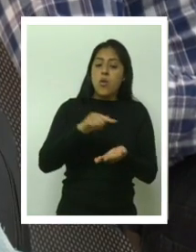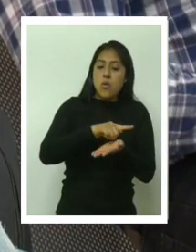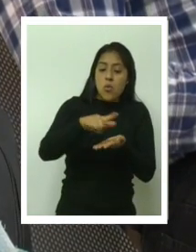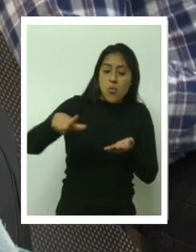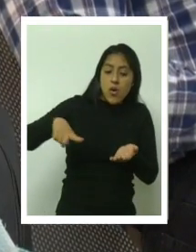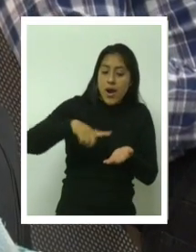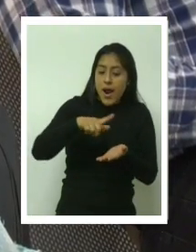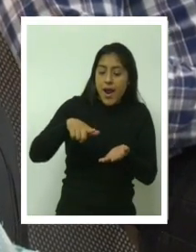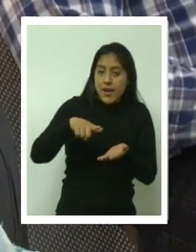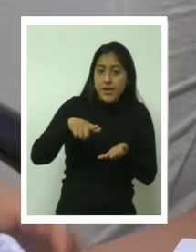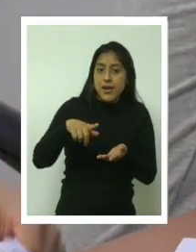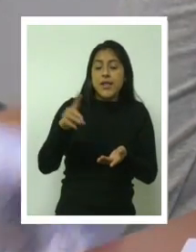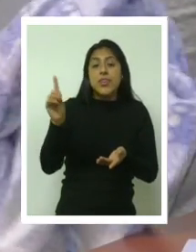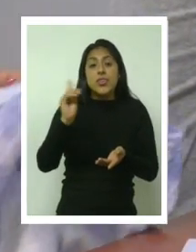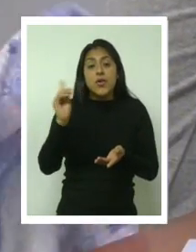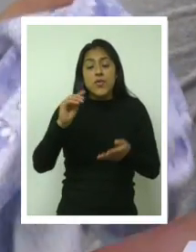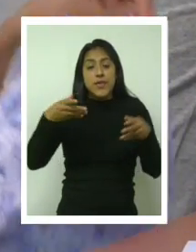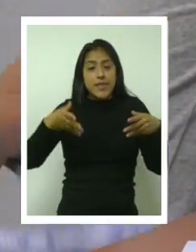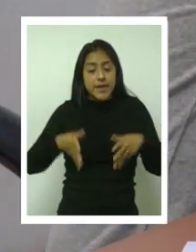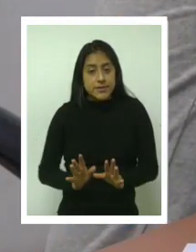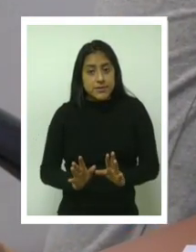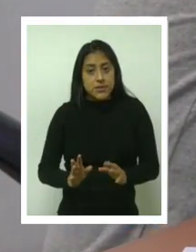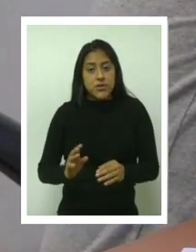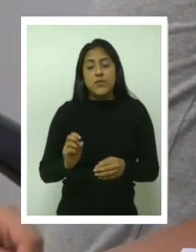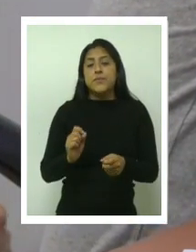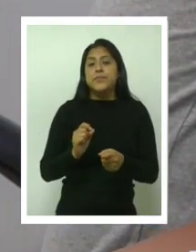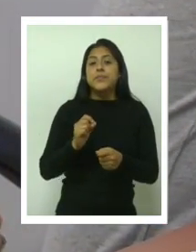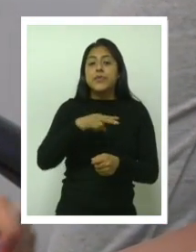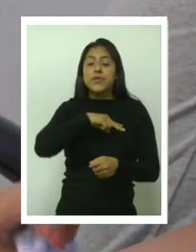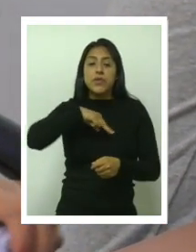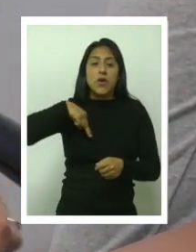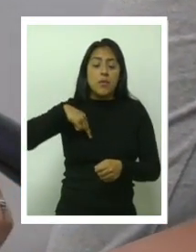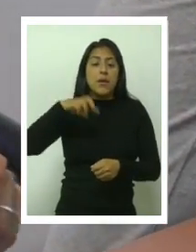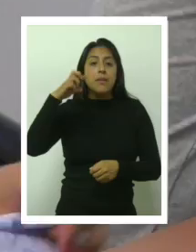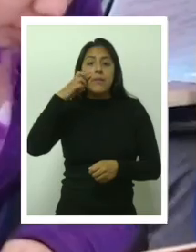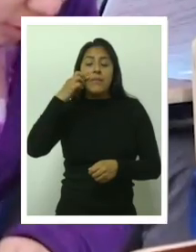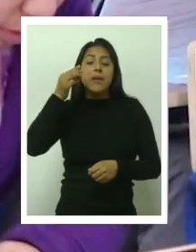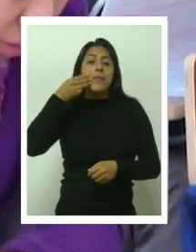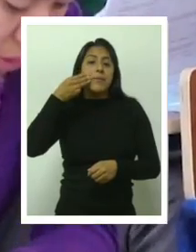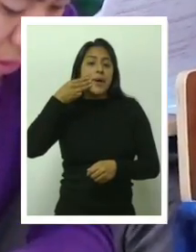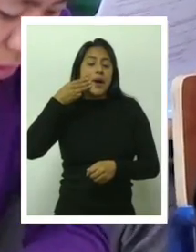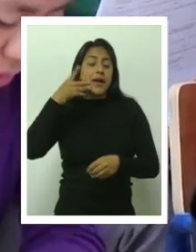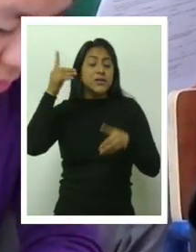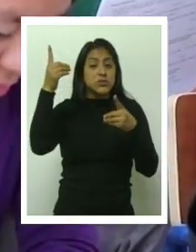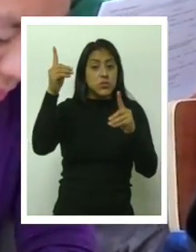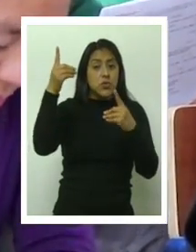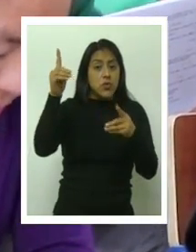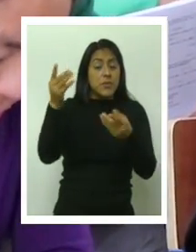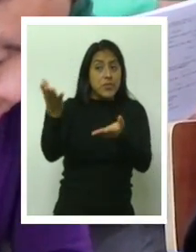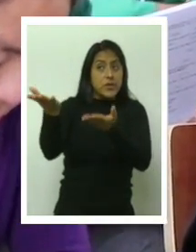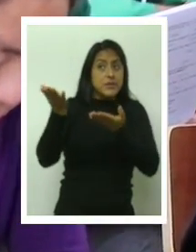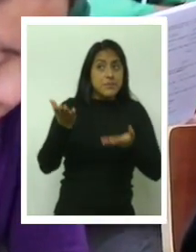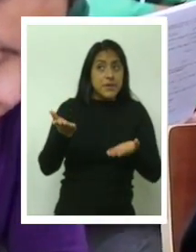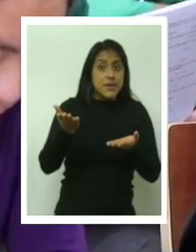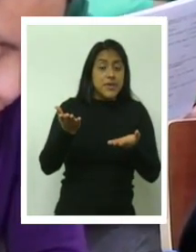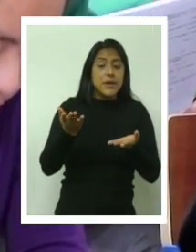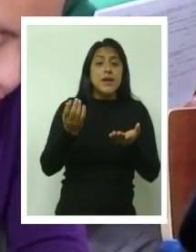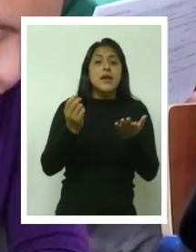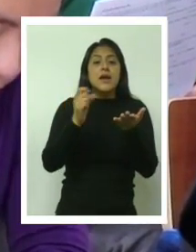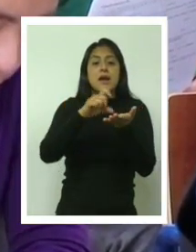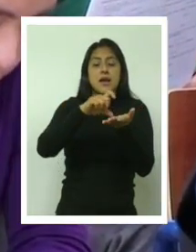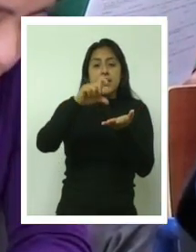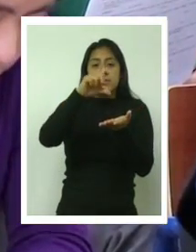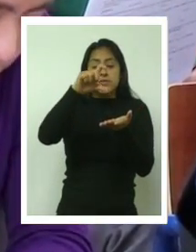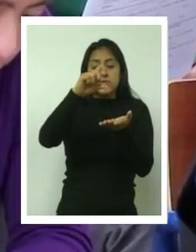y lugar en que ocurrió el evento, el sexo y el nombre de los progenitores. Este documento es solicitado por los